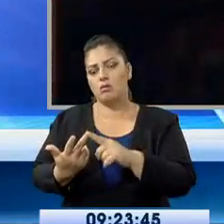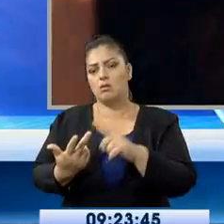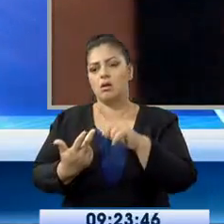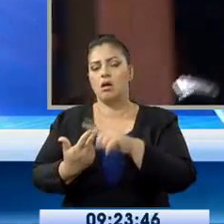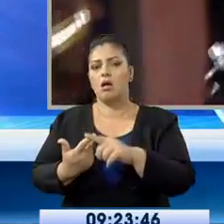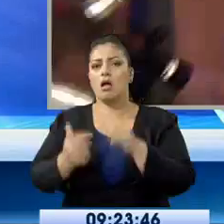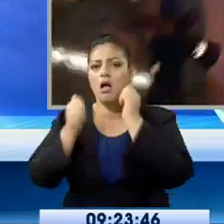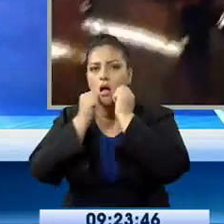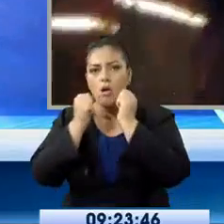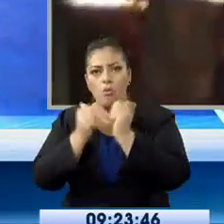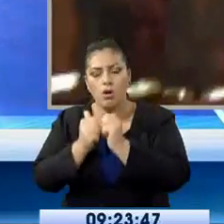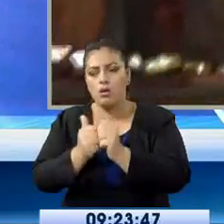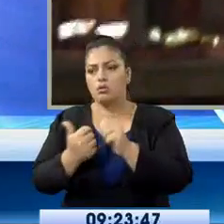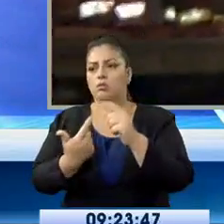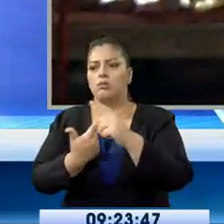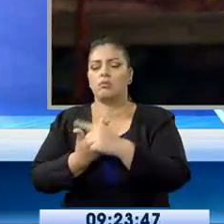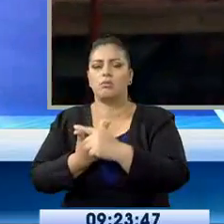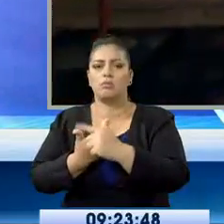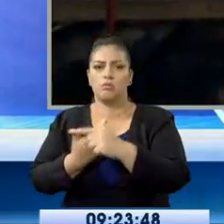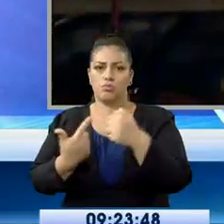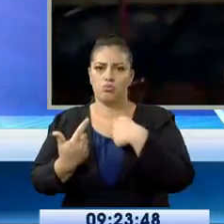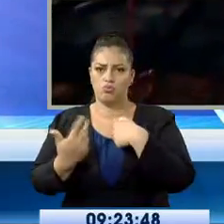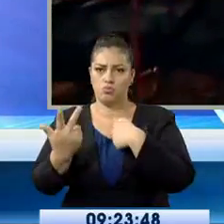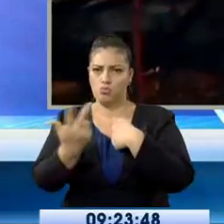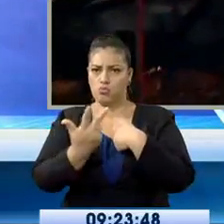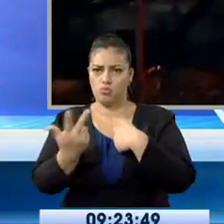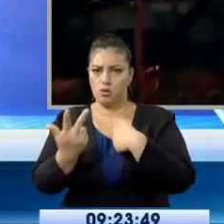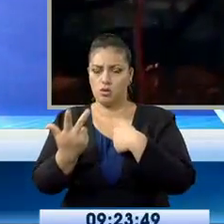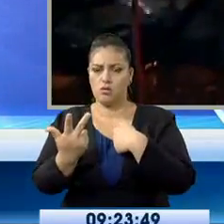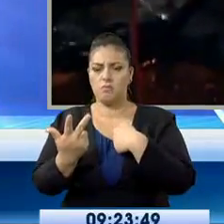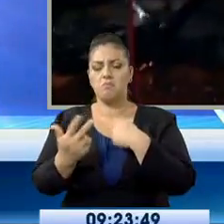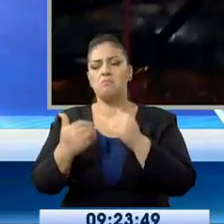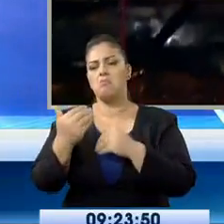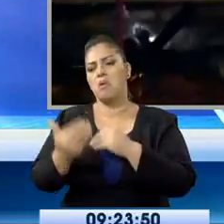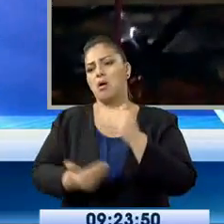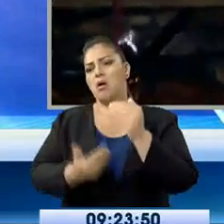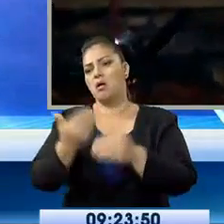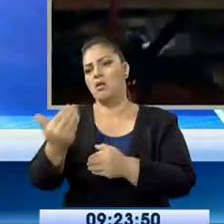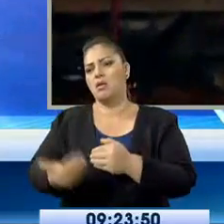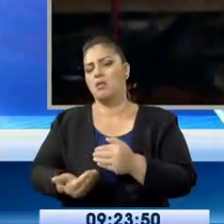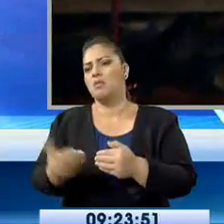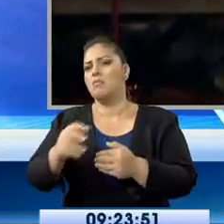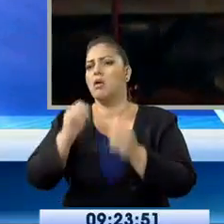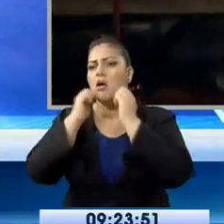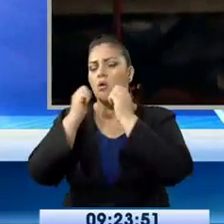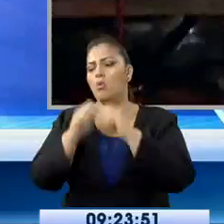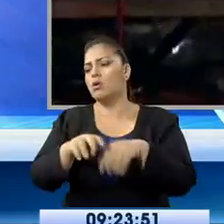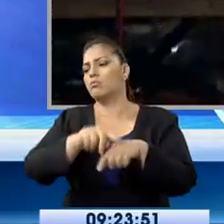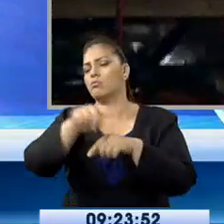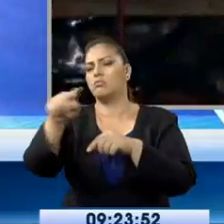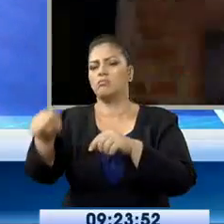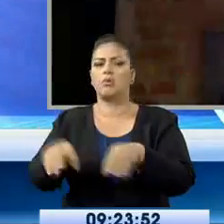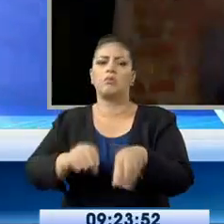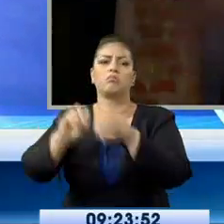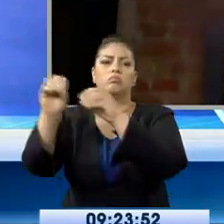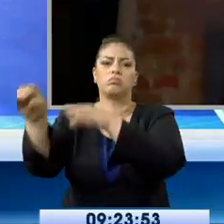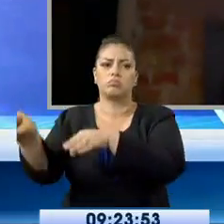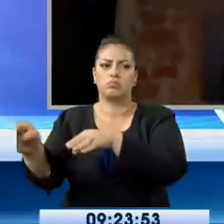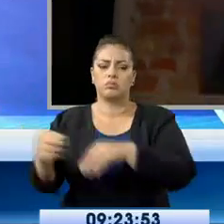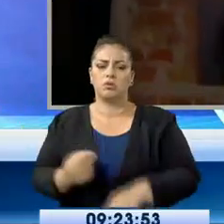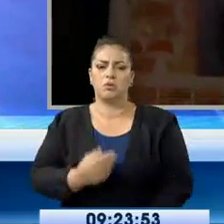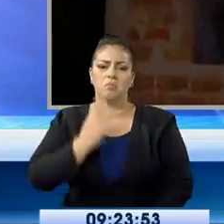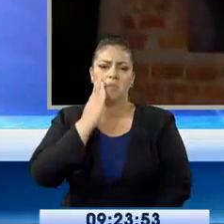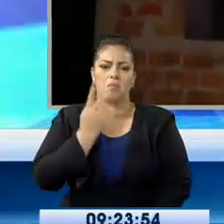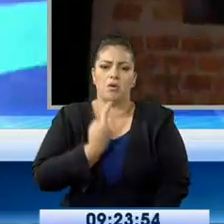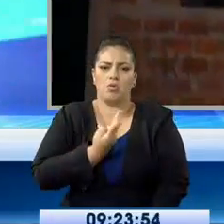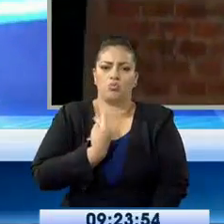vivir abajo y vivíamos los dos. Si no, si mi abuelita se vivió aquí, quizás no estuviera ya aquí en este planeta Tierra.